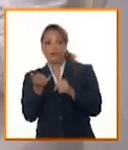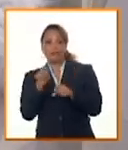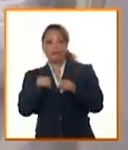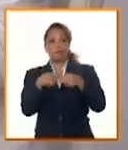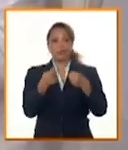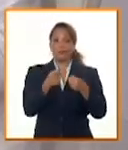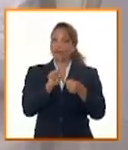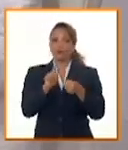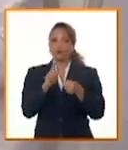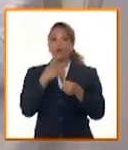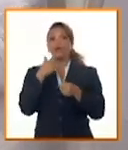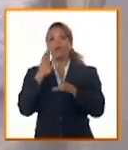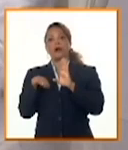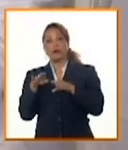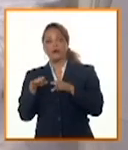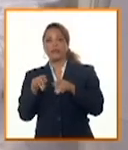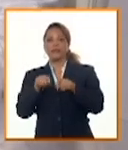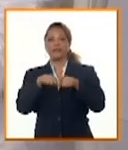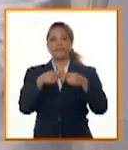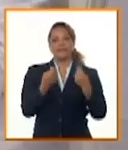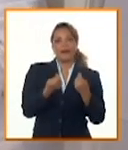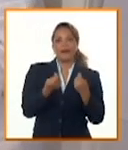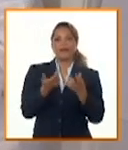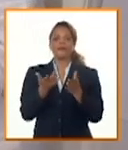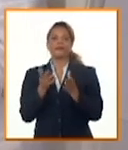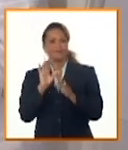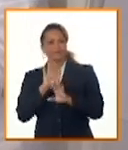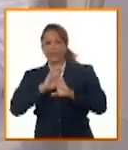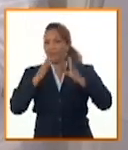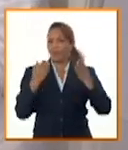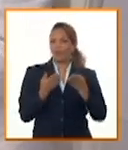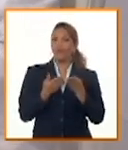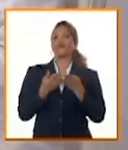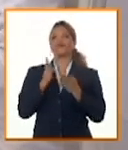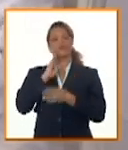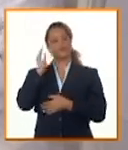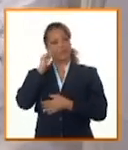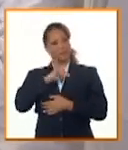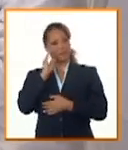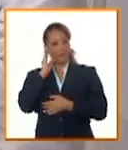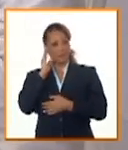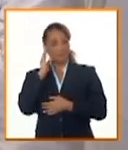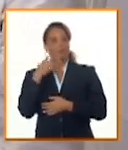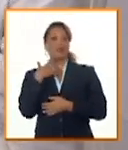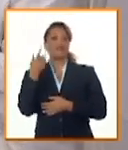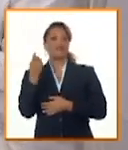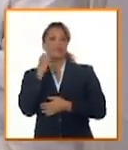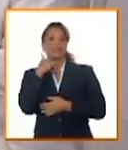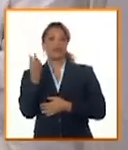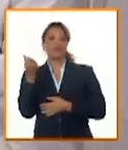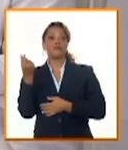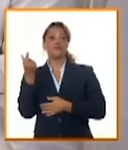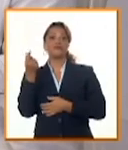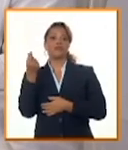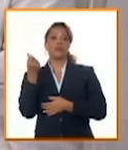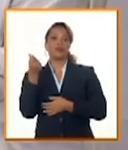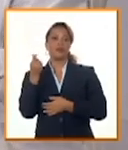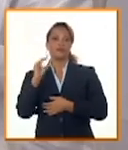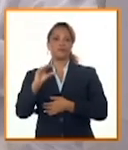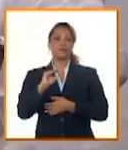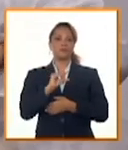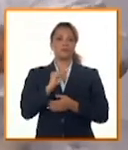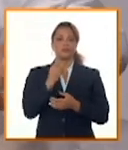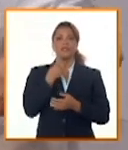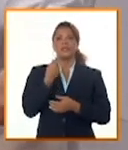no es que no fallen es que lo hacen se hace fallar todas esas cosas nosotros los conocemos pero requiere una inversión sí pensar ahora